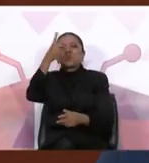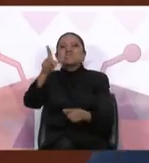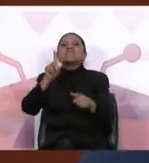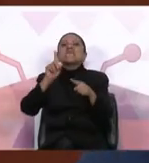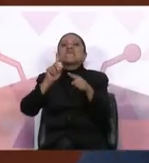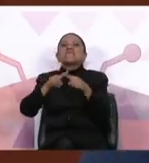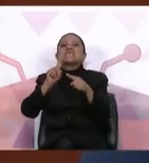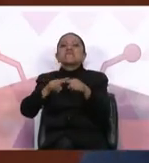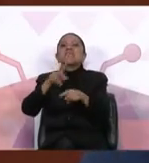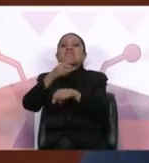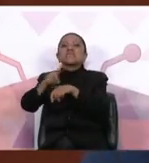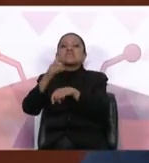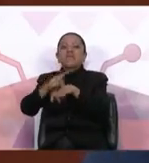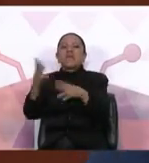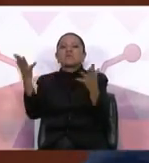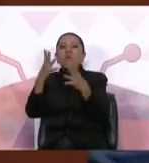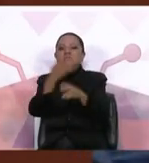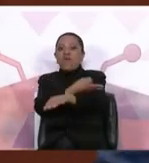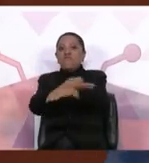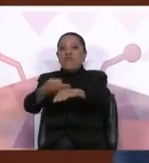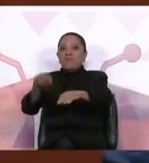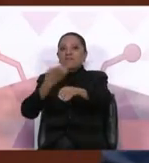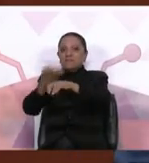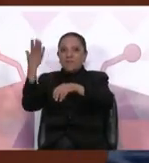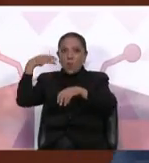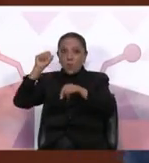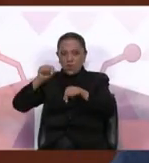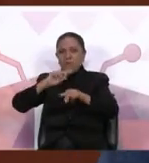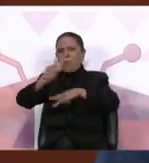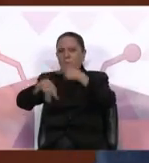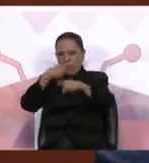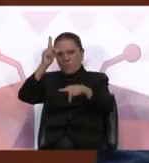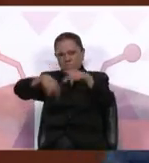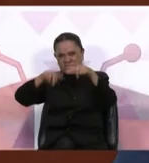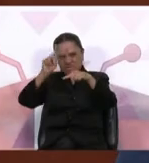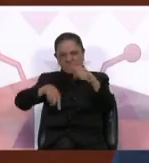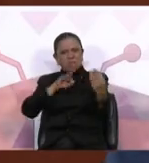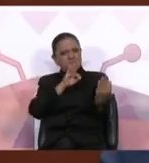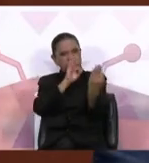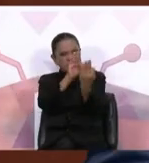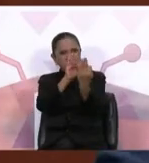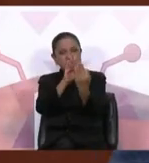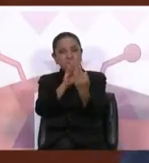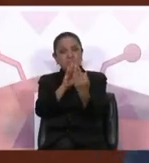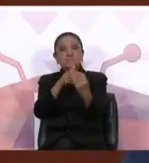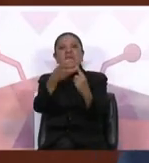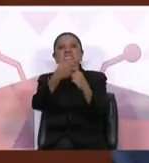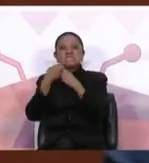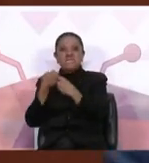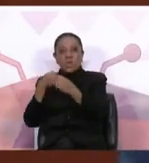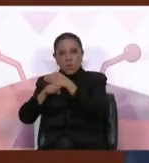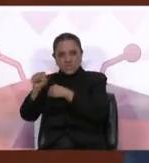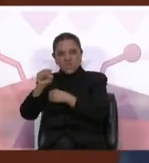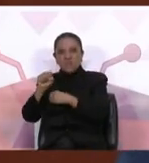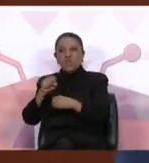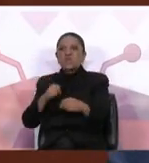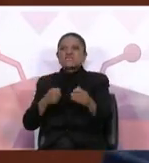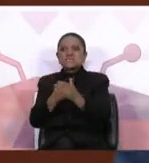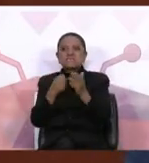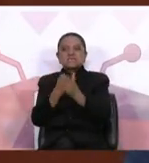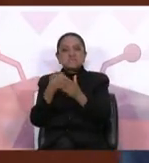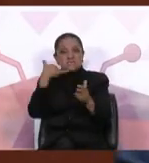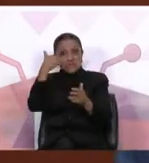hacen a las familias del estado de morelos vamos a combatir de manera frontal a los secuestradores a los extorsionadores a la gente